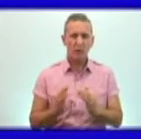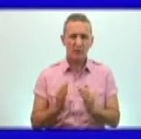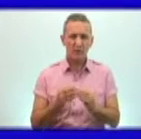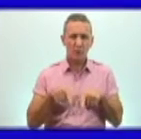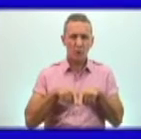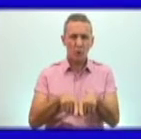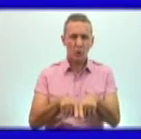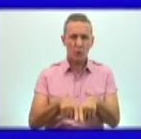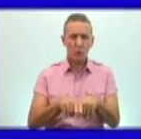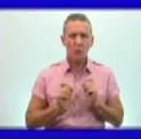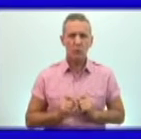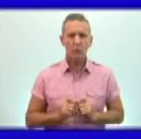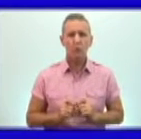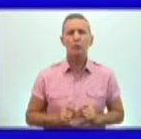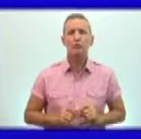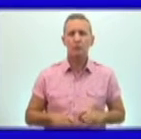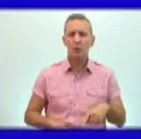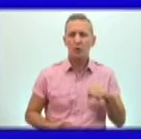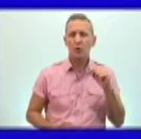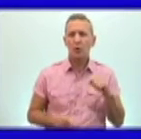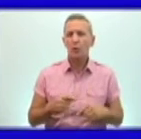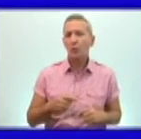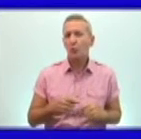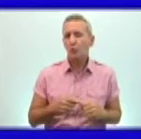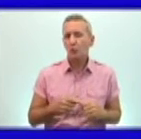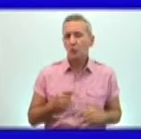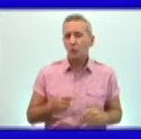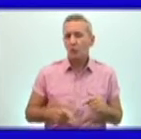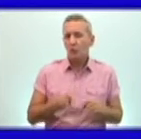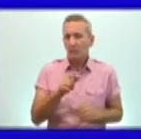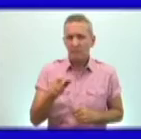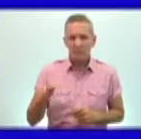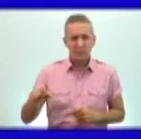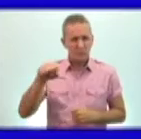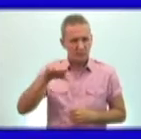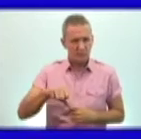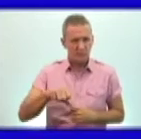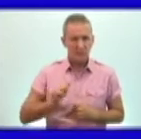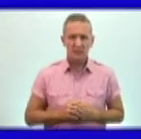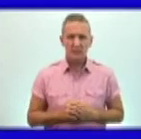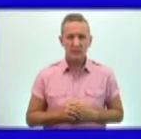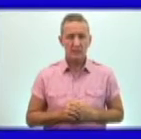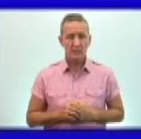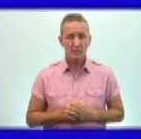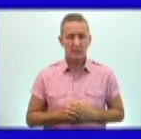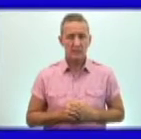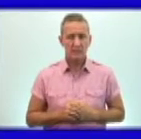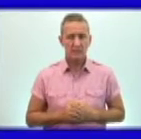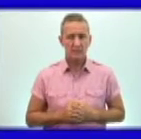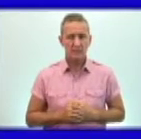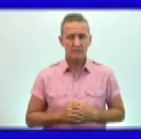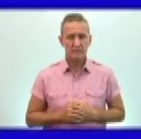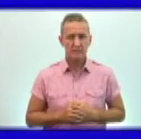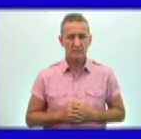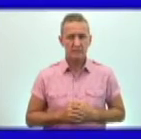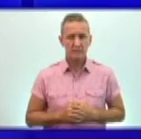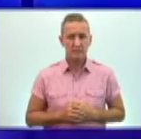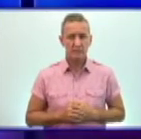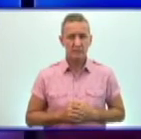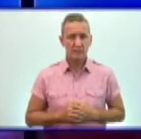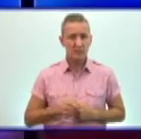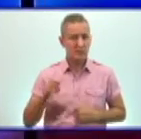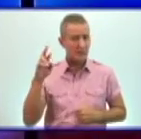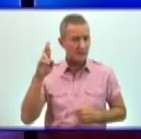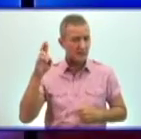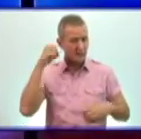son seres humanos, pero son seres humanos que razonan su cotidianidad tal como lo hacen ustedes.